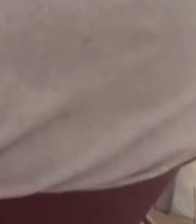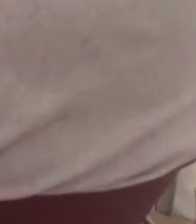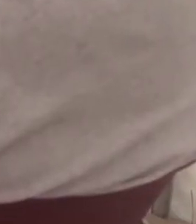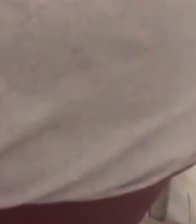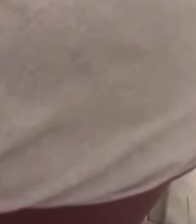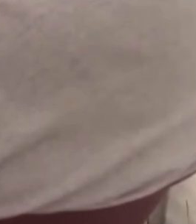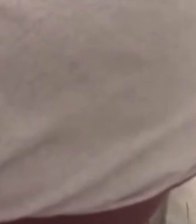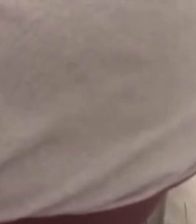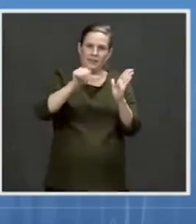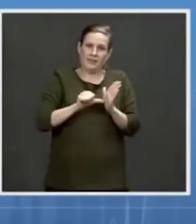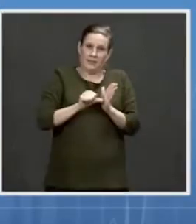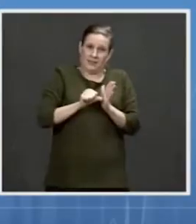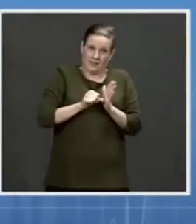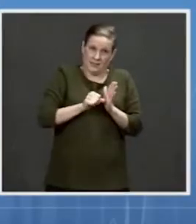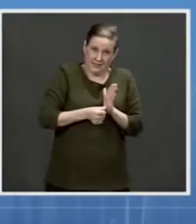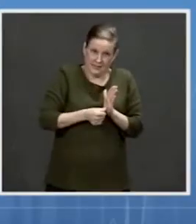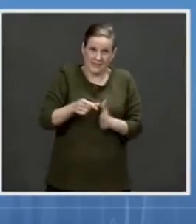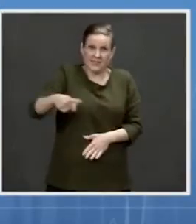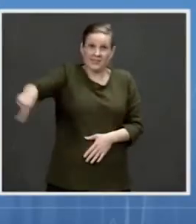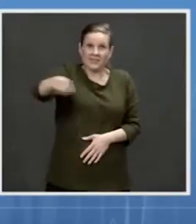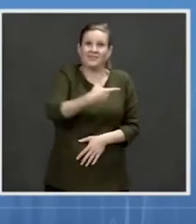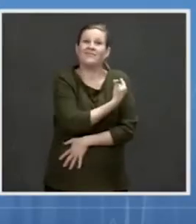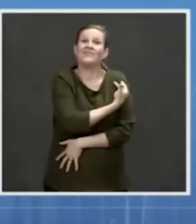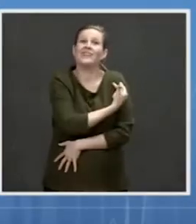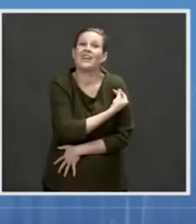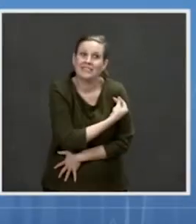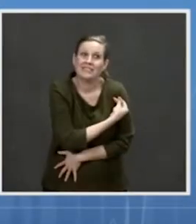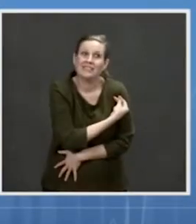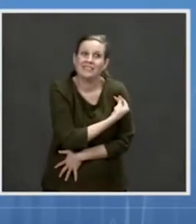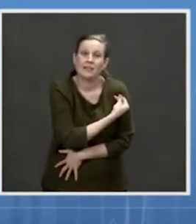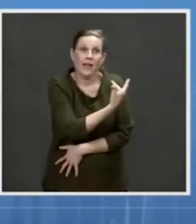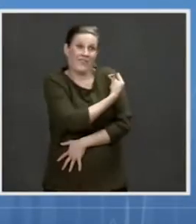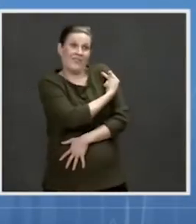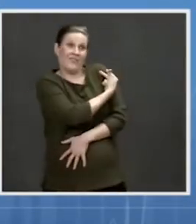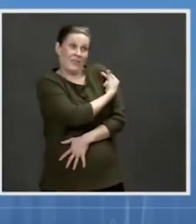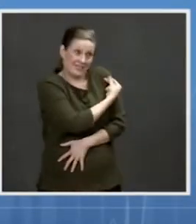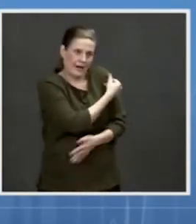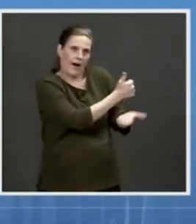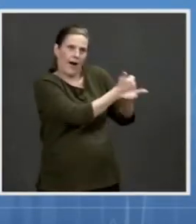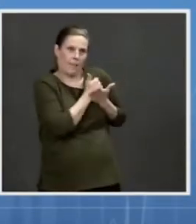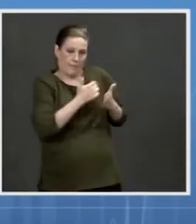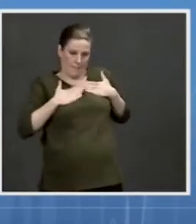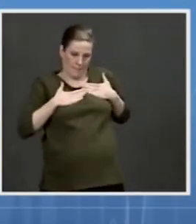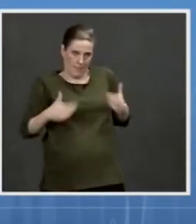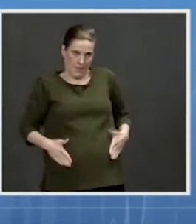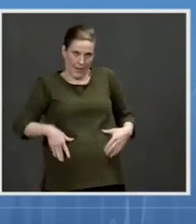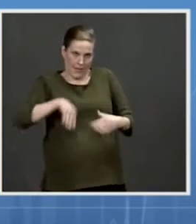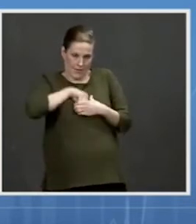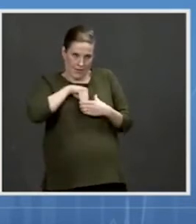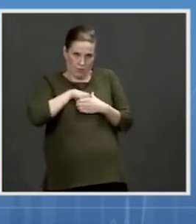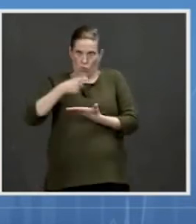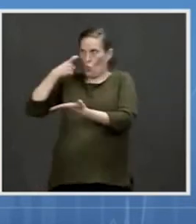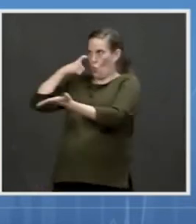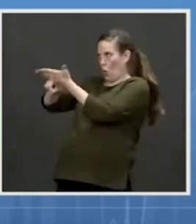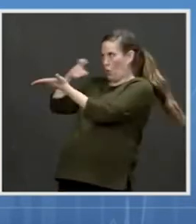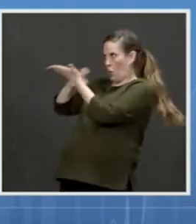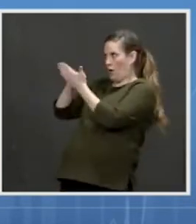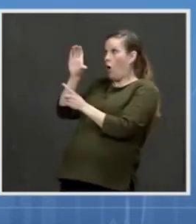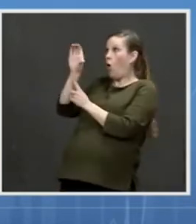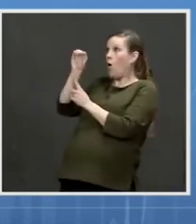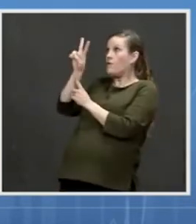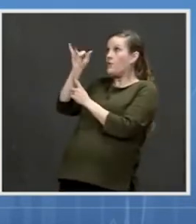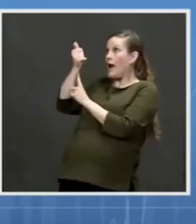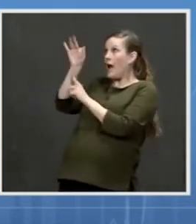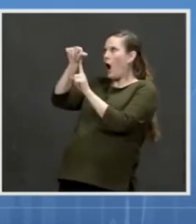vacunarse ahora la vacunación no sólo nos protegerá contra el tipo normal sino que tiene el potencial en un grado mucho menor de